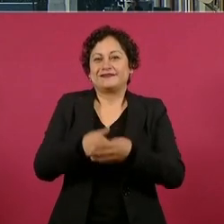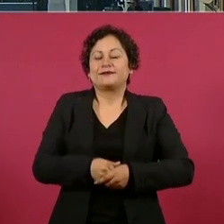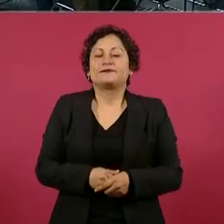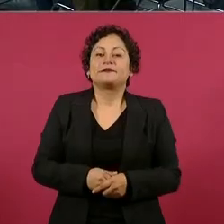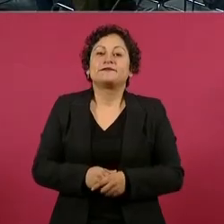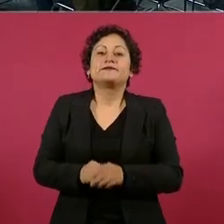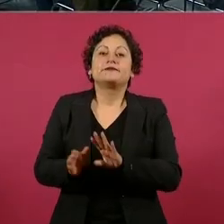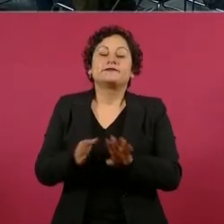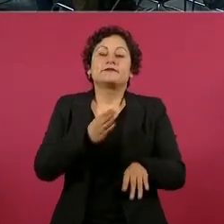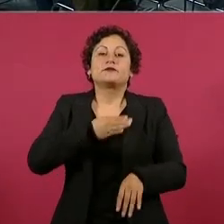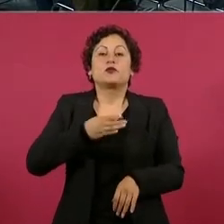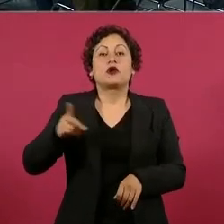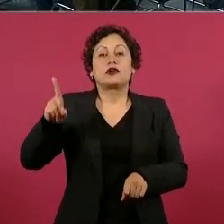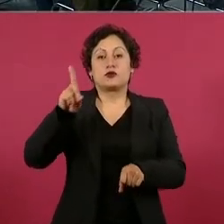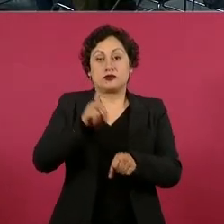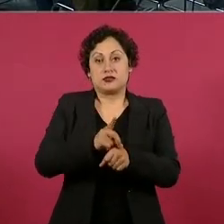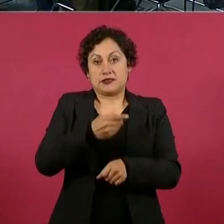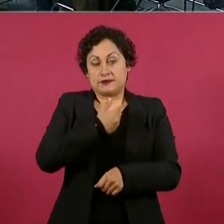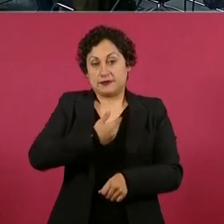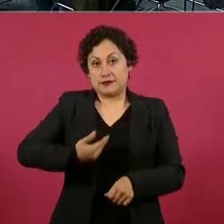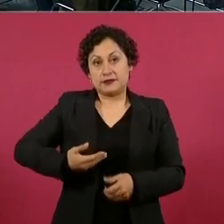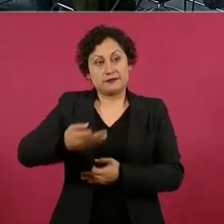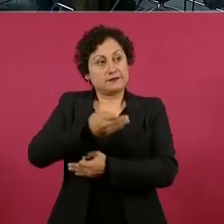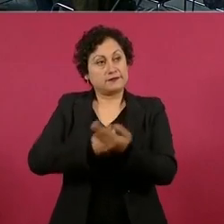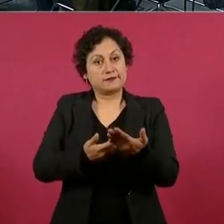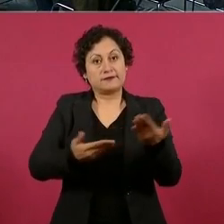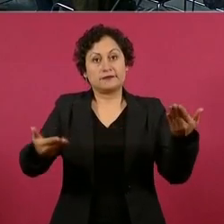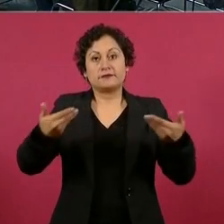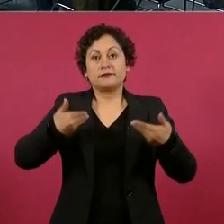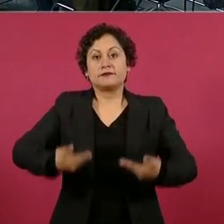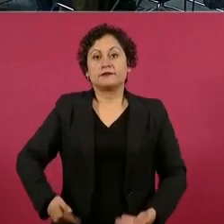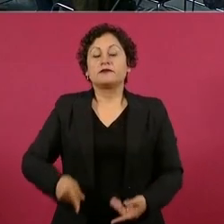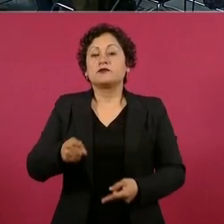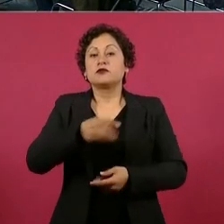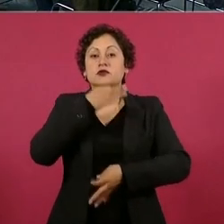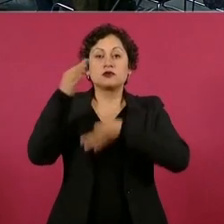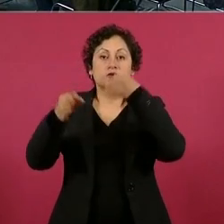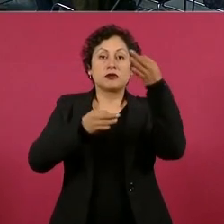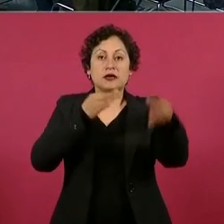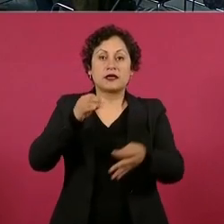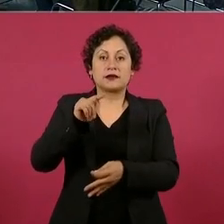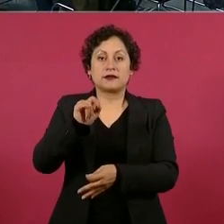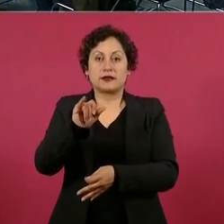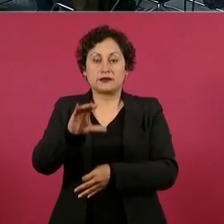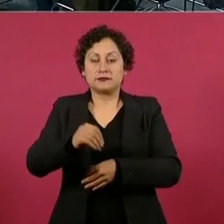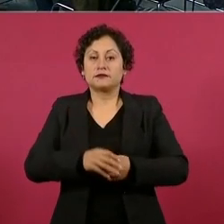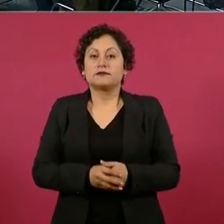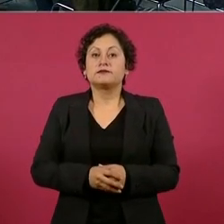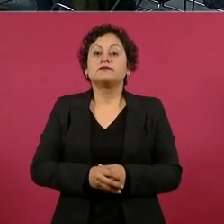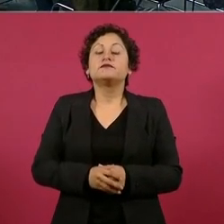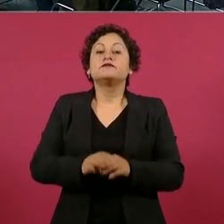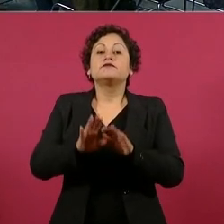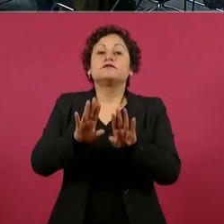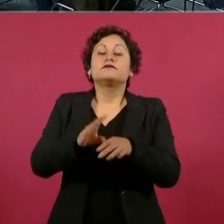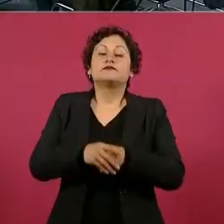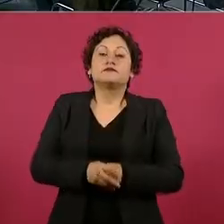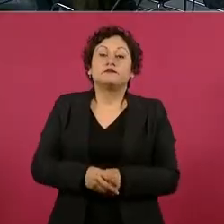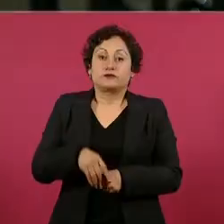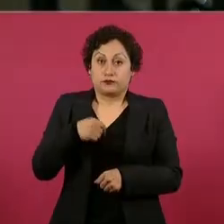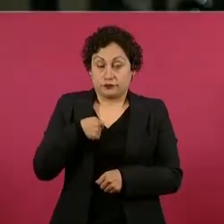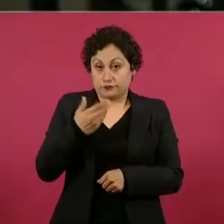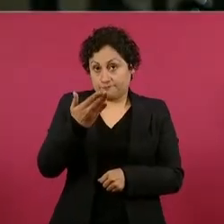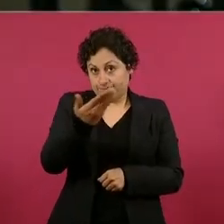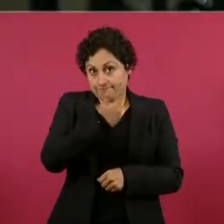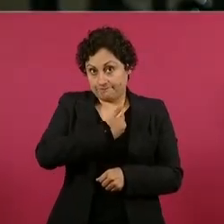Buenos días, señor presidente. Buenos días a todas y a todos. Diego Elías y yo, el Sistema Informativo de Tabasco, Diario Presente. Señor presidente, quiero